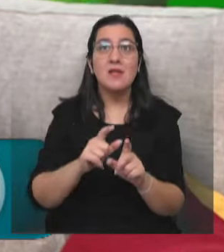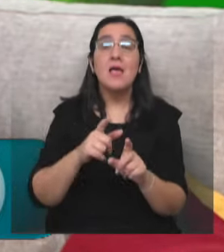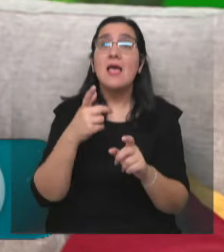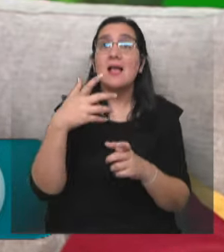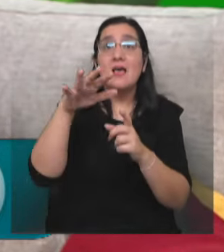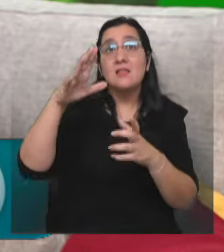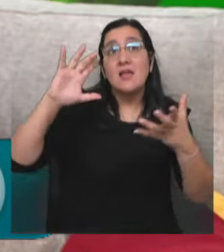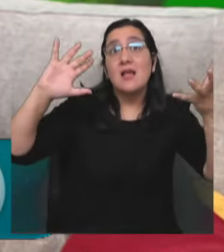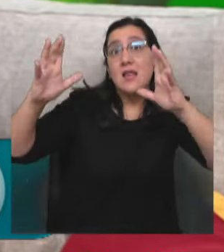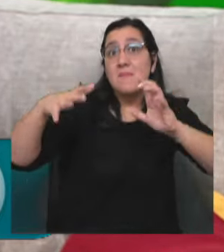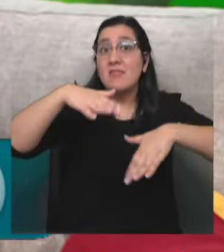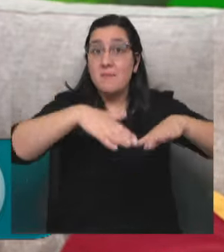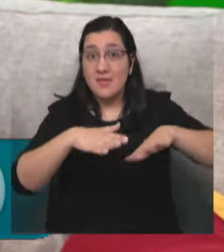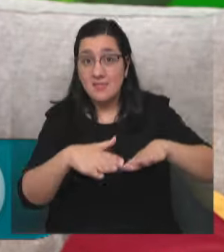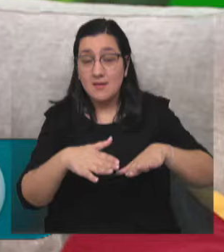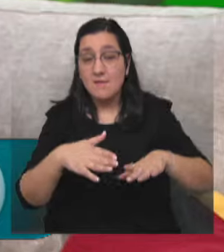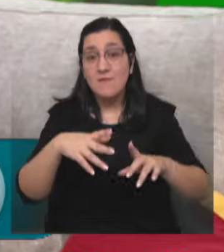tiene